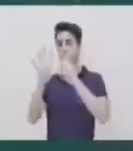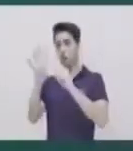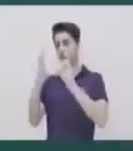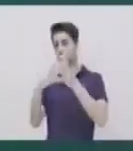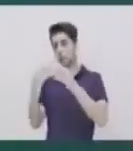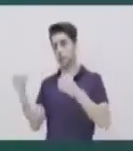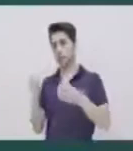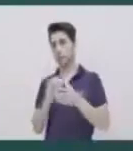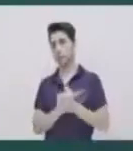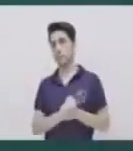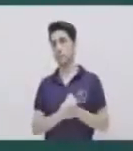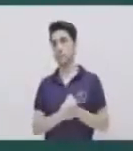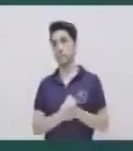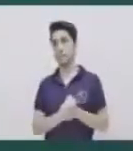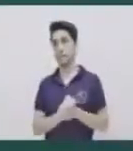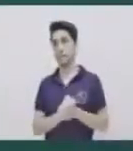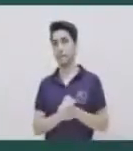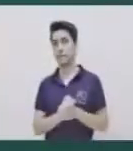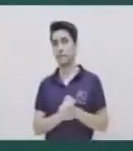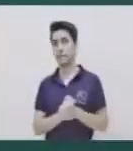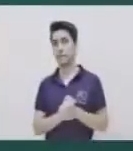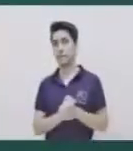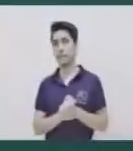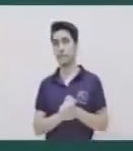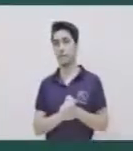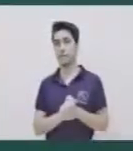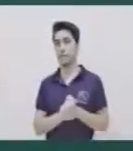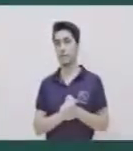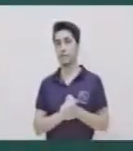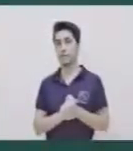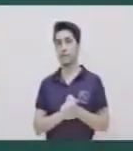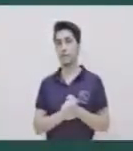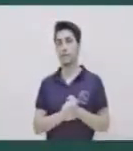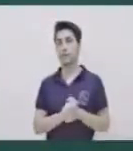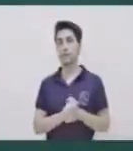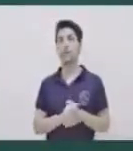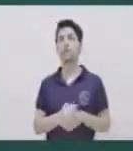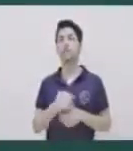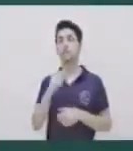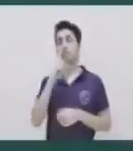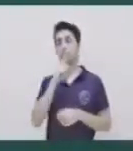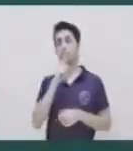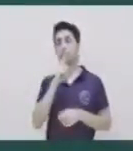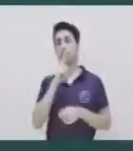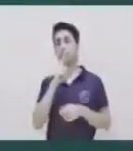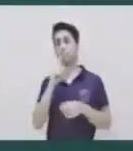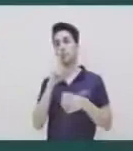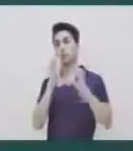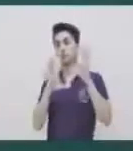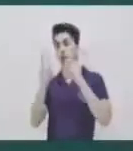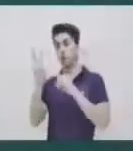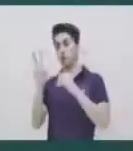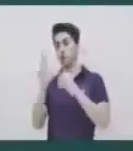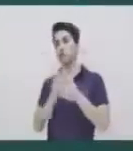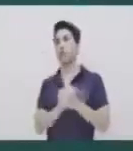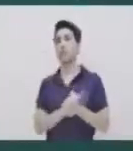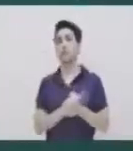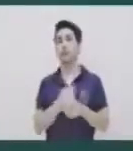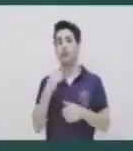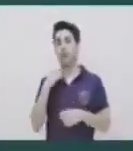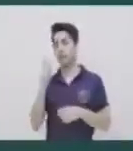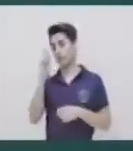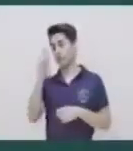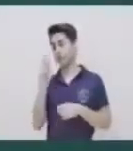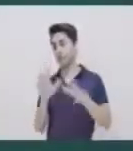14, 8 por 4, 32, 8 por 1, 8 y 3 que llevaba, 12, dividido